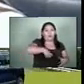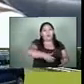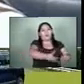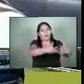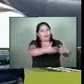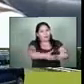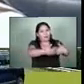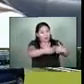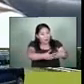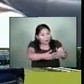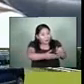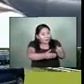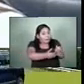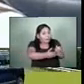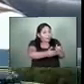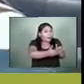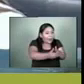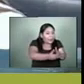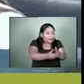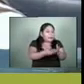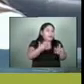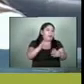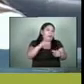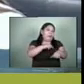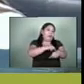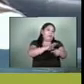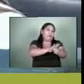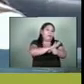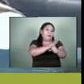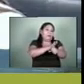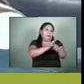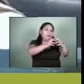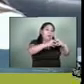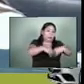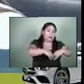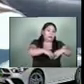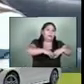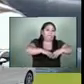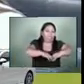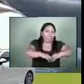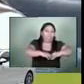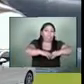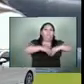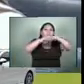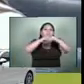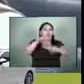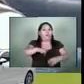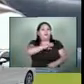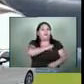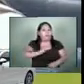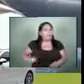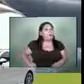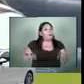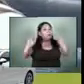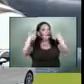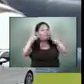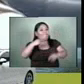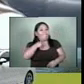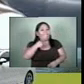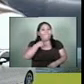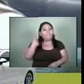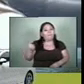iniciando, ¿verdad?, después de una pandemia y un año que golpeó mucho a nuestro país económicamente.